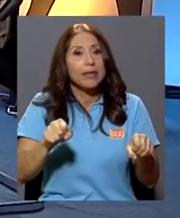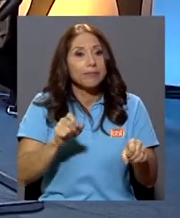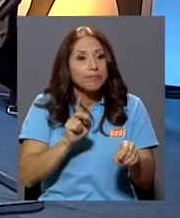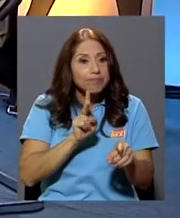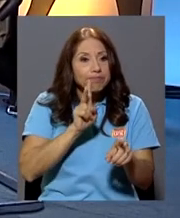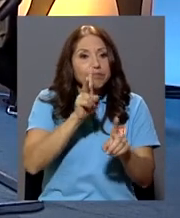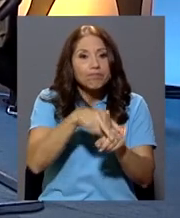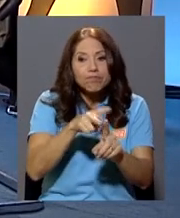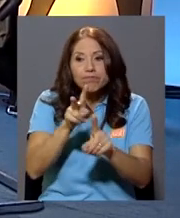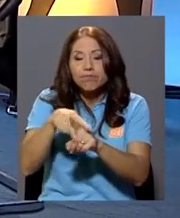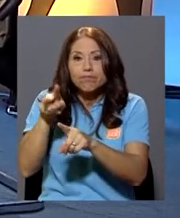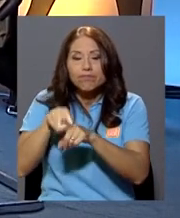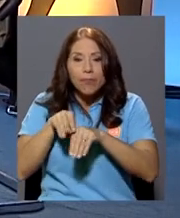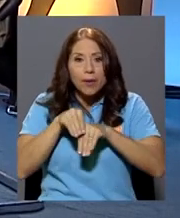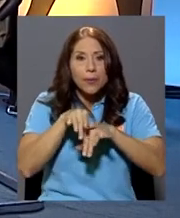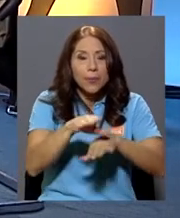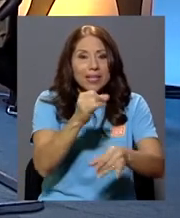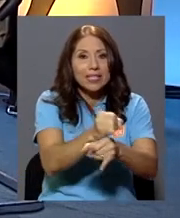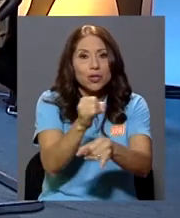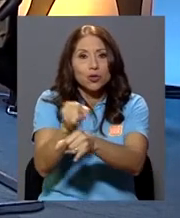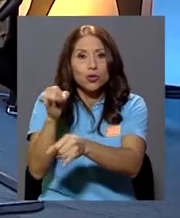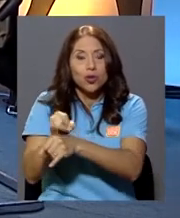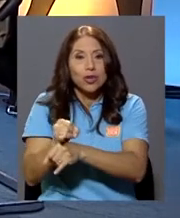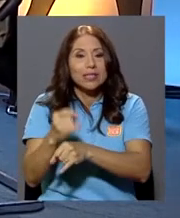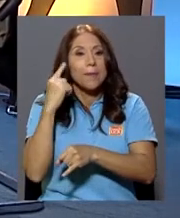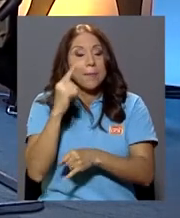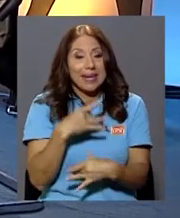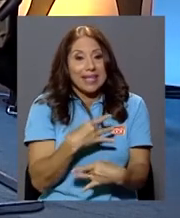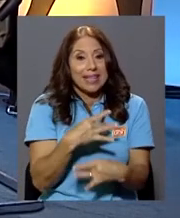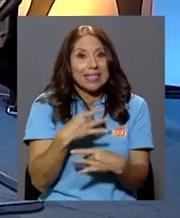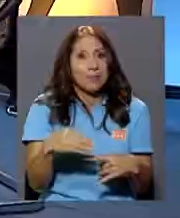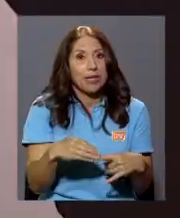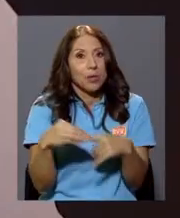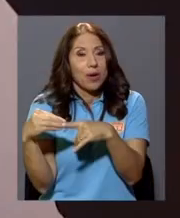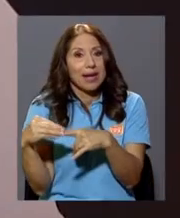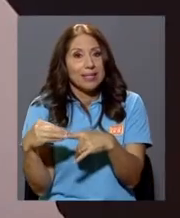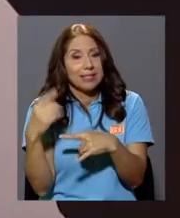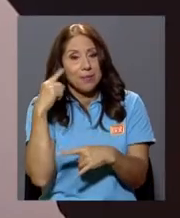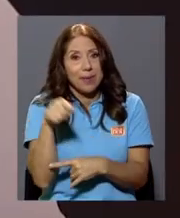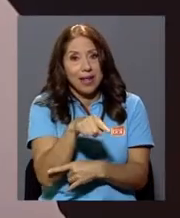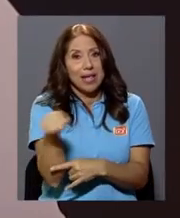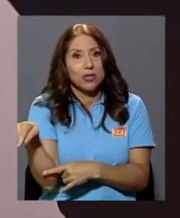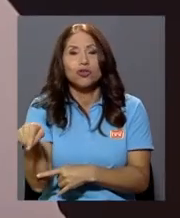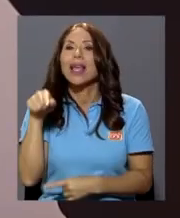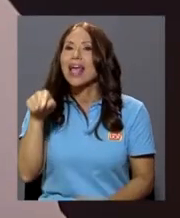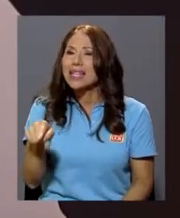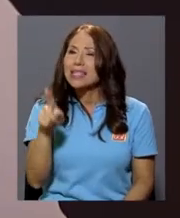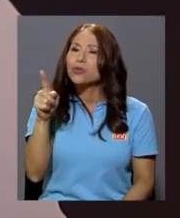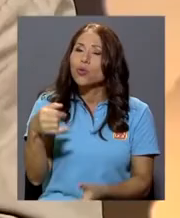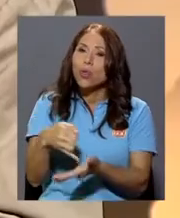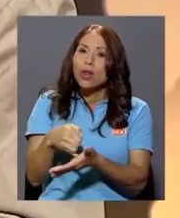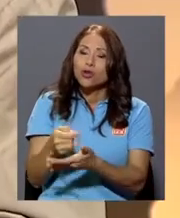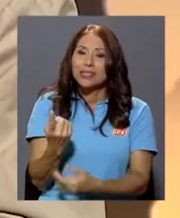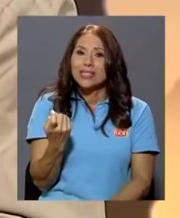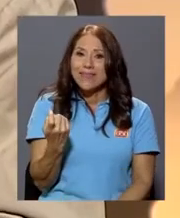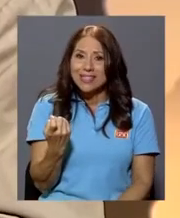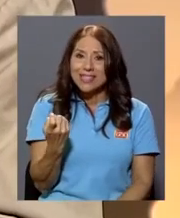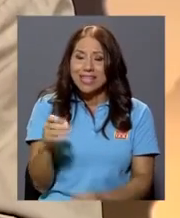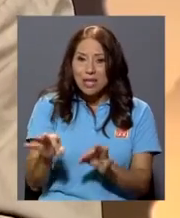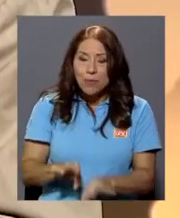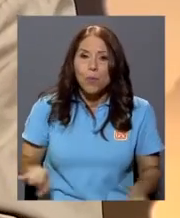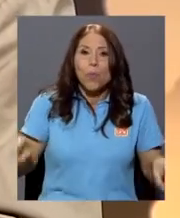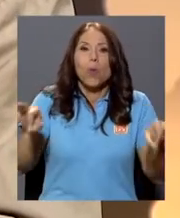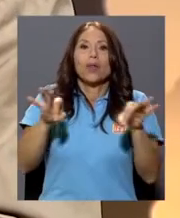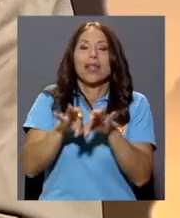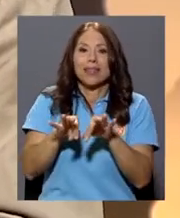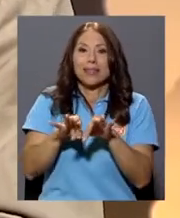instituciones en función de intereses particulares espurios por parte de ellos, ¿no? Este es uno de los déficits importantes de los sistemas políticos que tenemos,